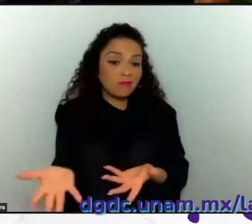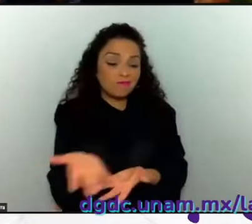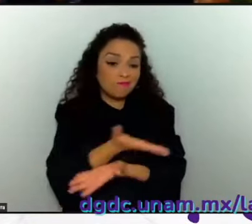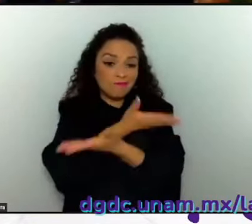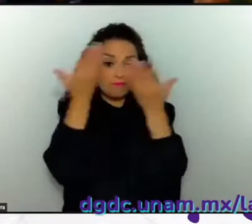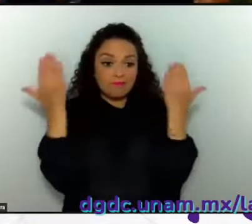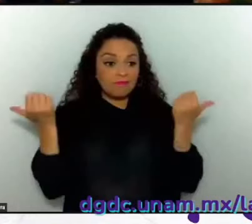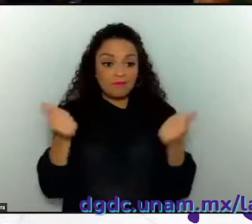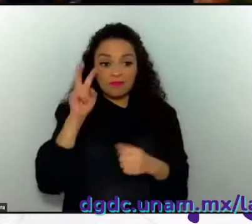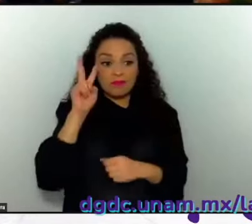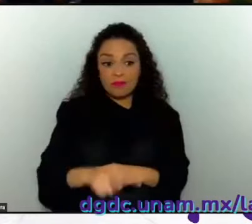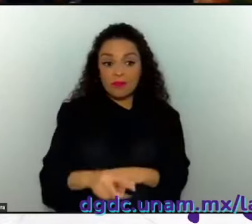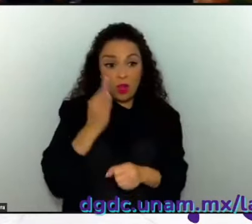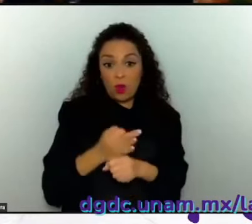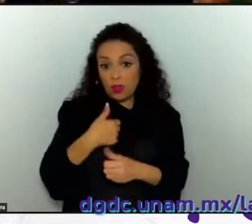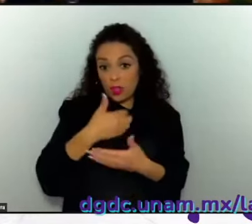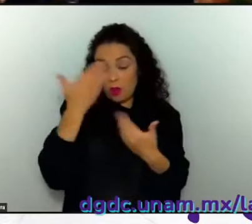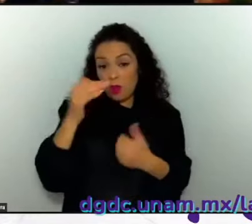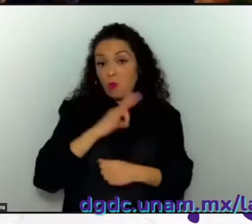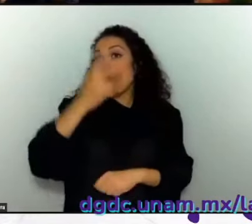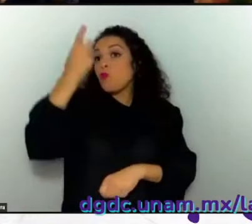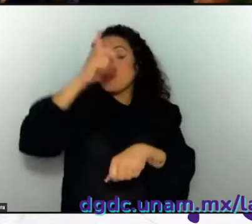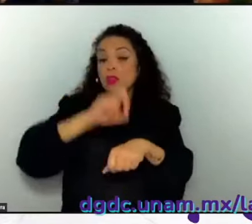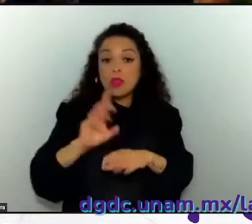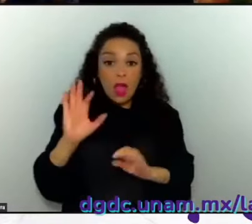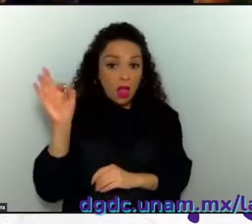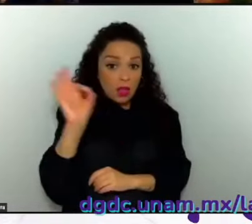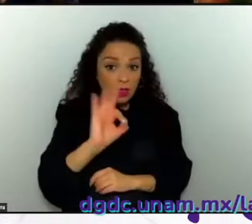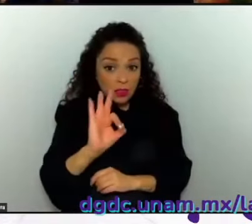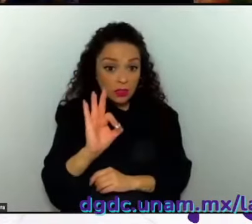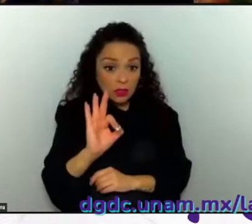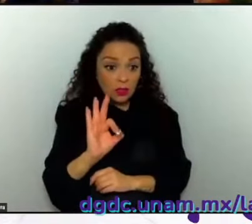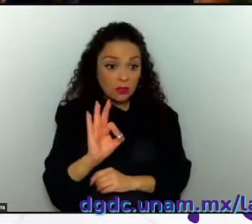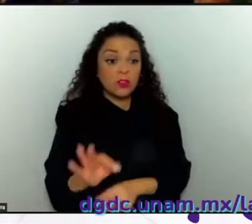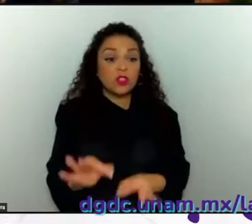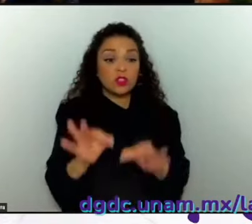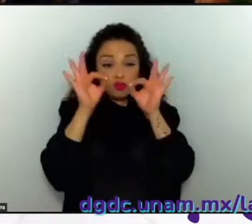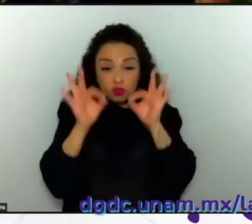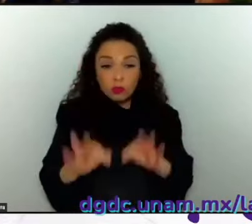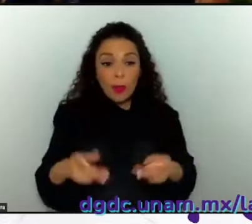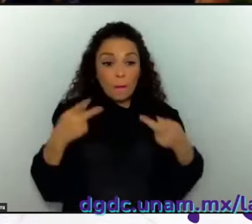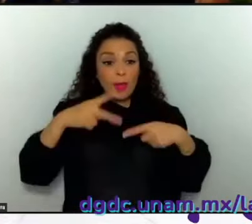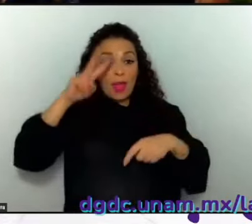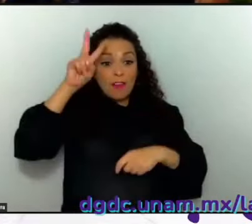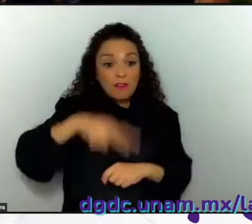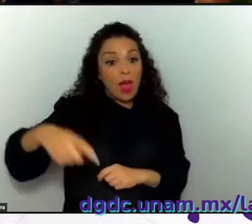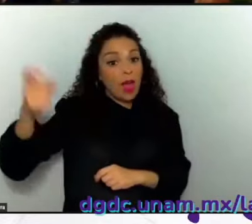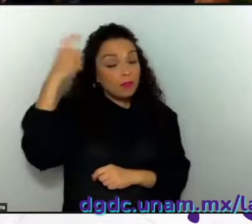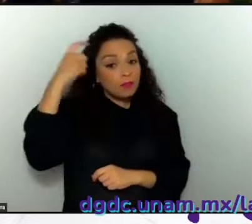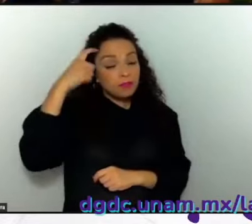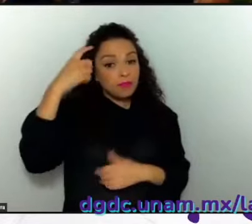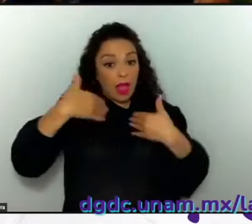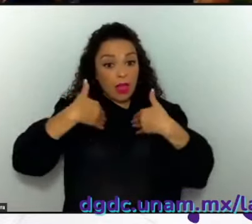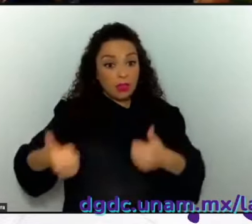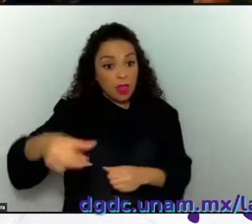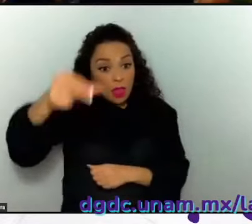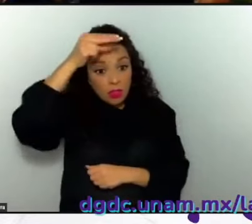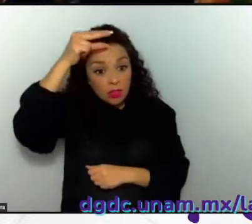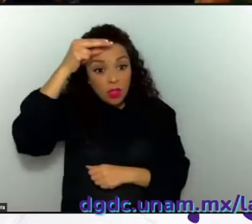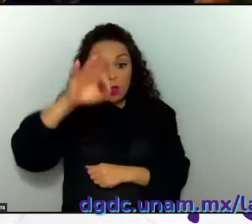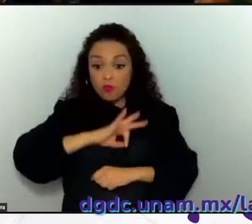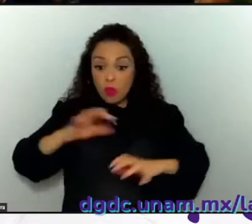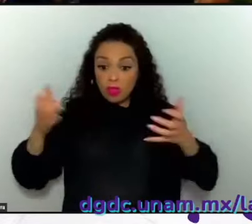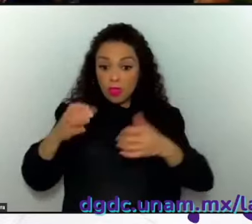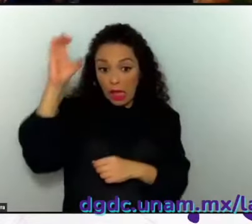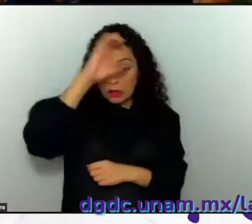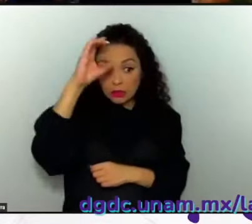si vamos a poder crearla algún día. Si algún día creamos algún ser realmente consciente y realmente inteligente, pues seguramente será capaz de hacer ciencia y en una de esas la va a